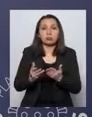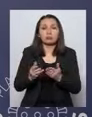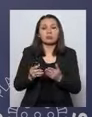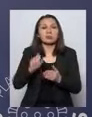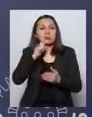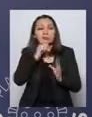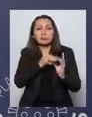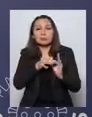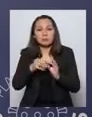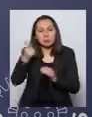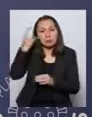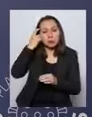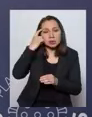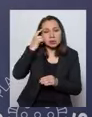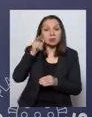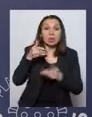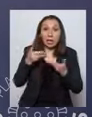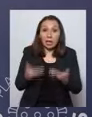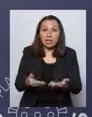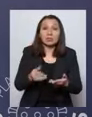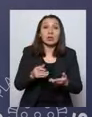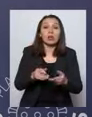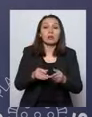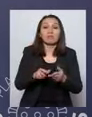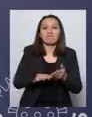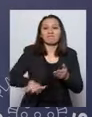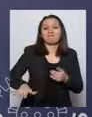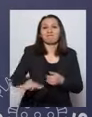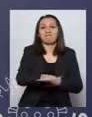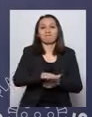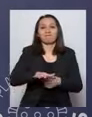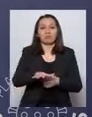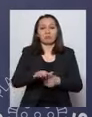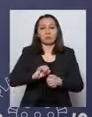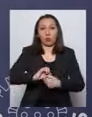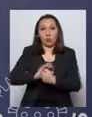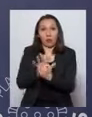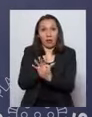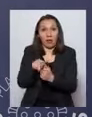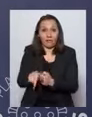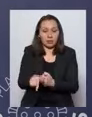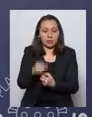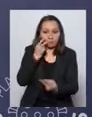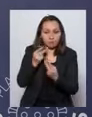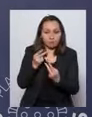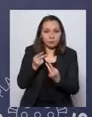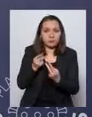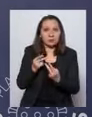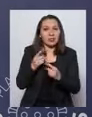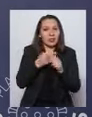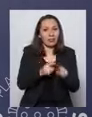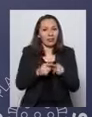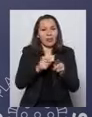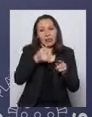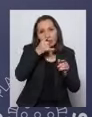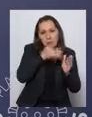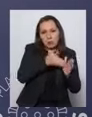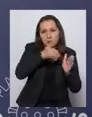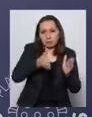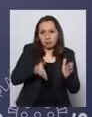sentido pensar que esta condición de coronavirus en sus distintas fases